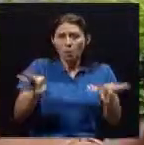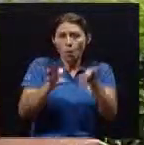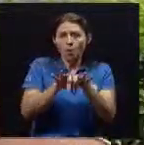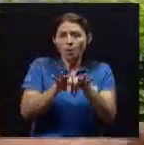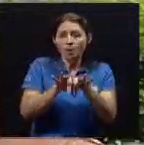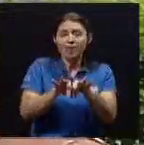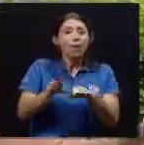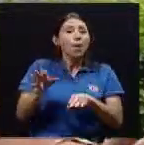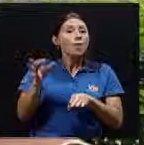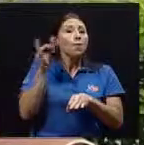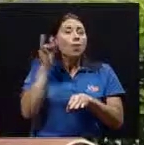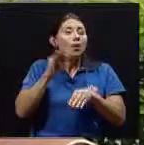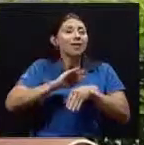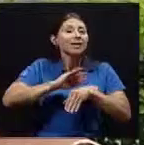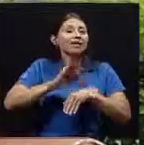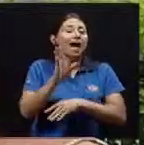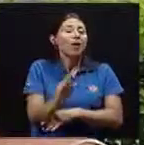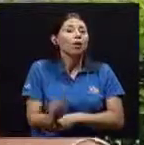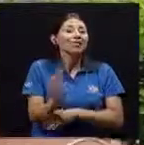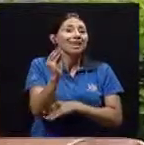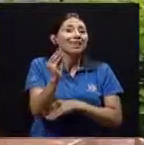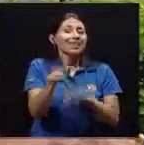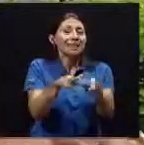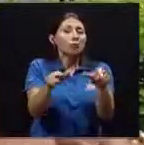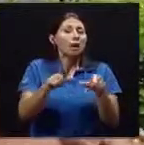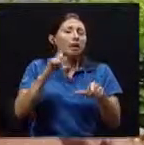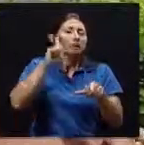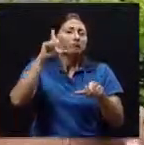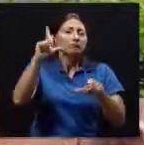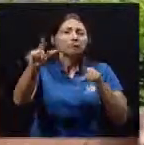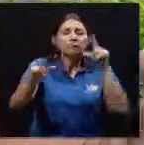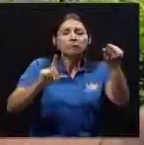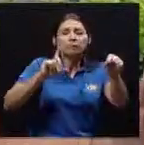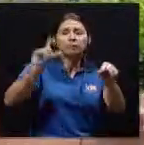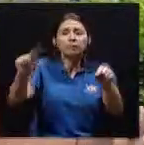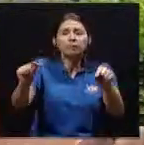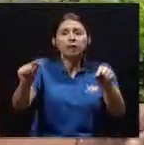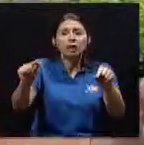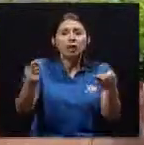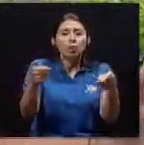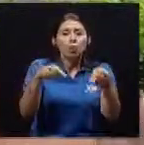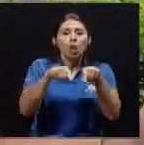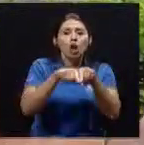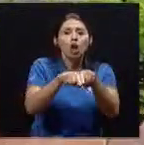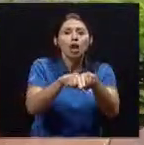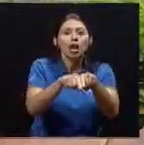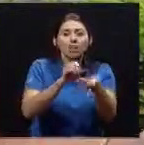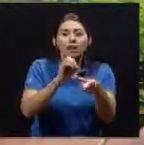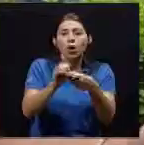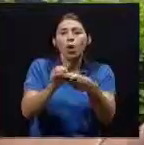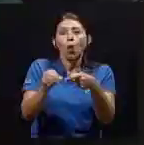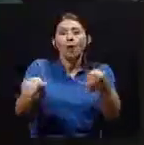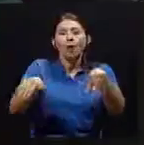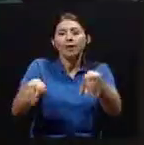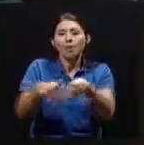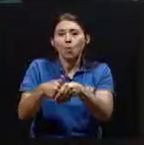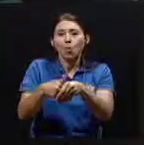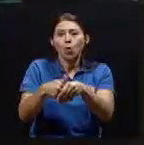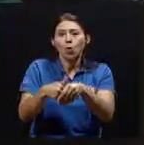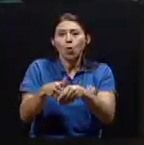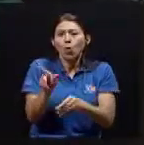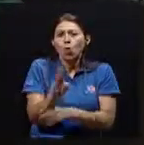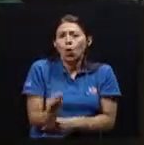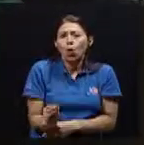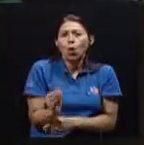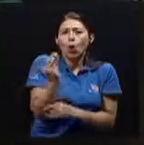las adolescentes de zonas rurales están en unión libre o en matrimonio a más temprana edad, ¿verdad?,